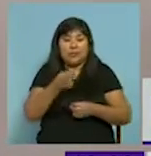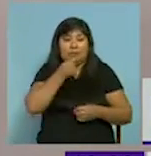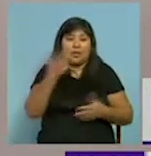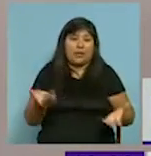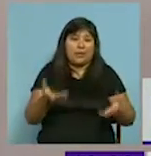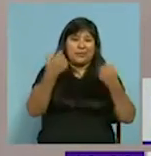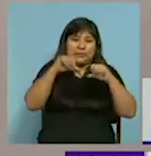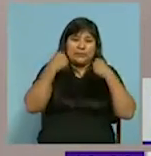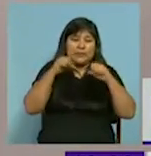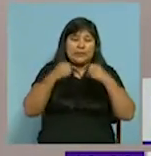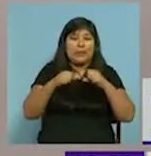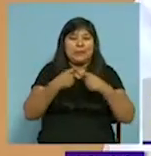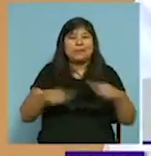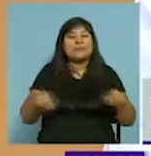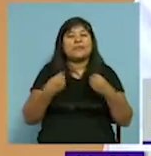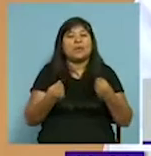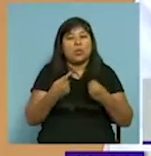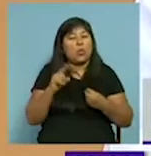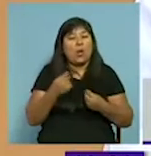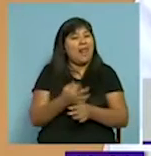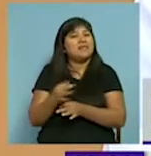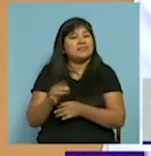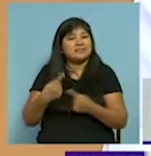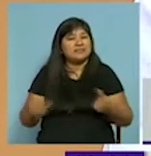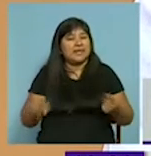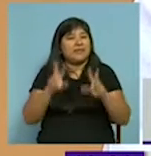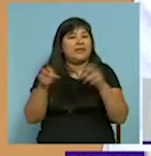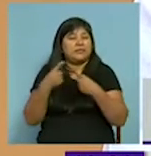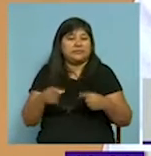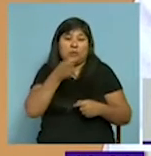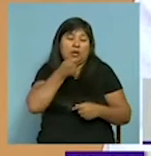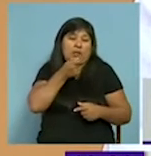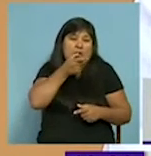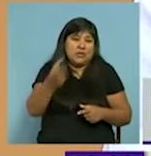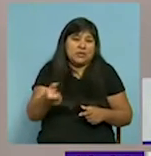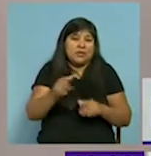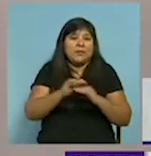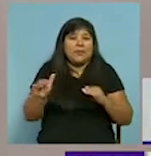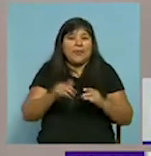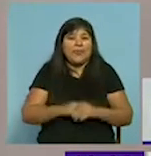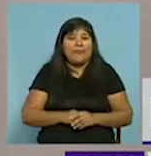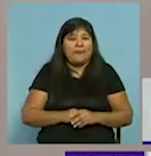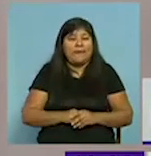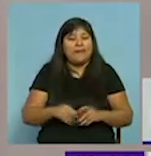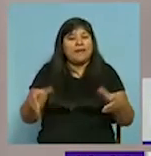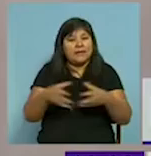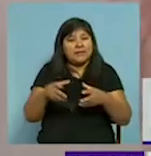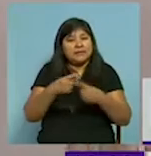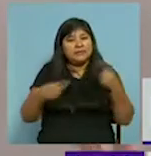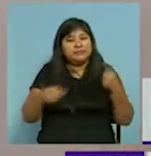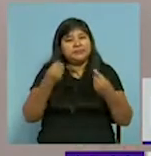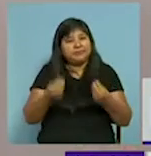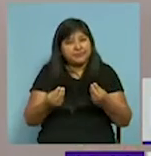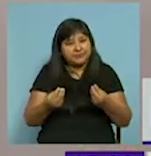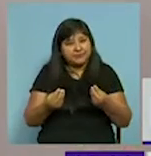cualquier tipo de deporte en cualquier tipo de disciplina en brindarle conceptos básicos a las etapas formativas para que después